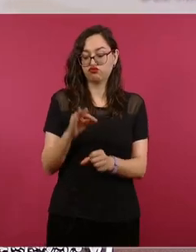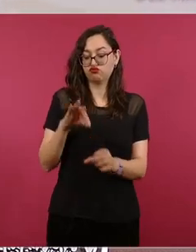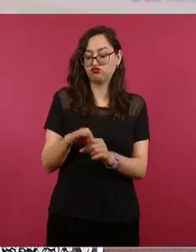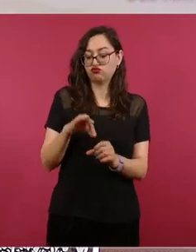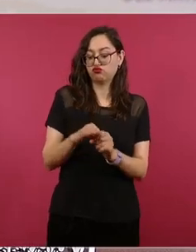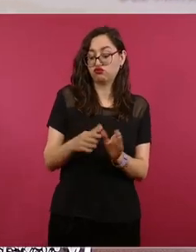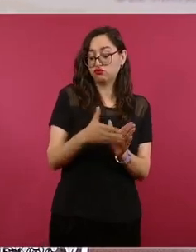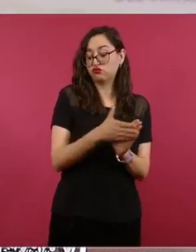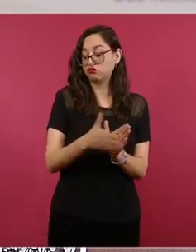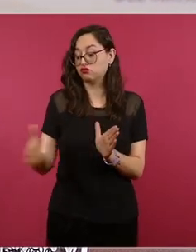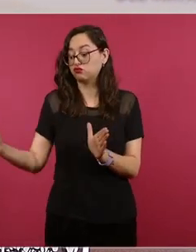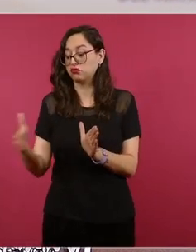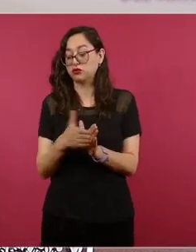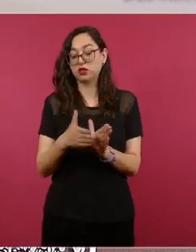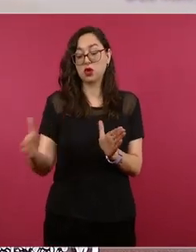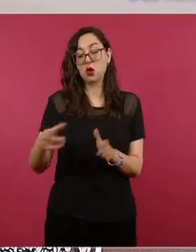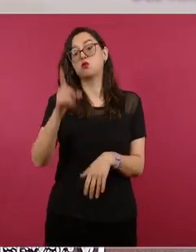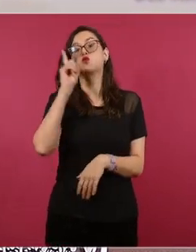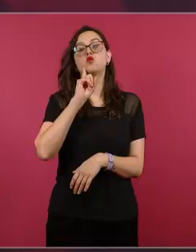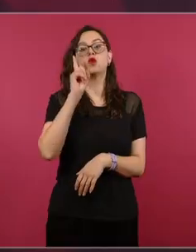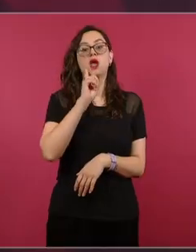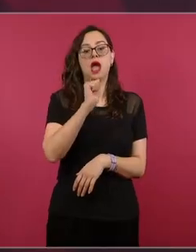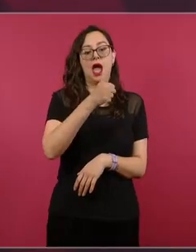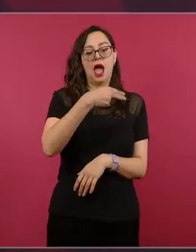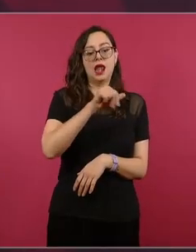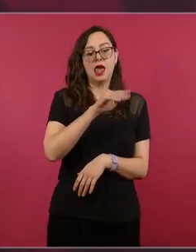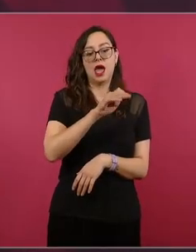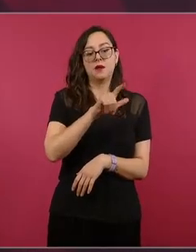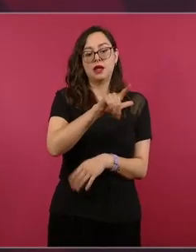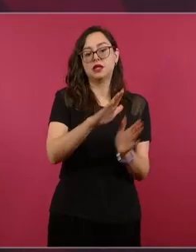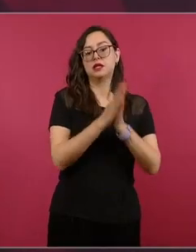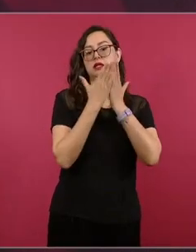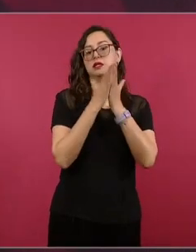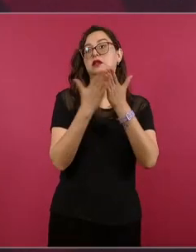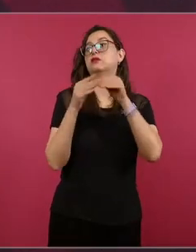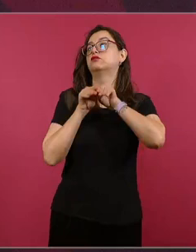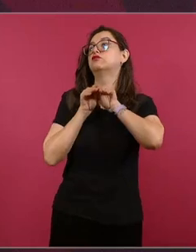en estos días, a un mes de la elección?